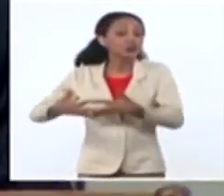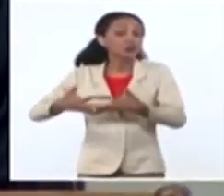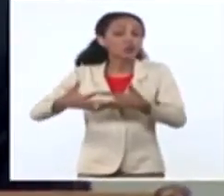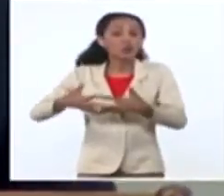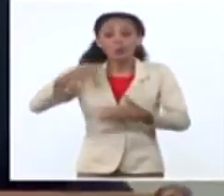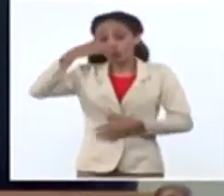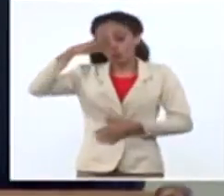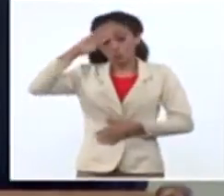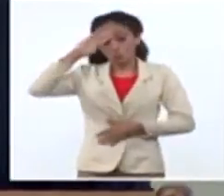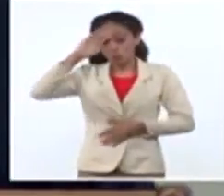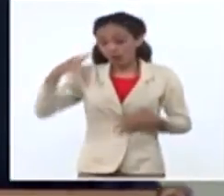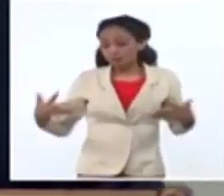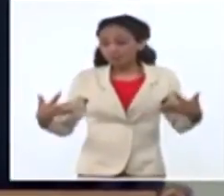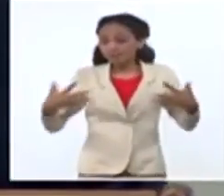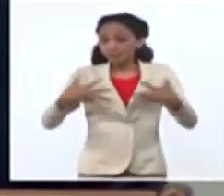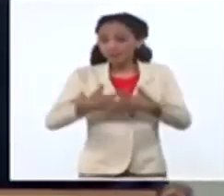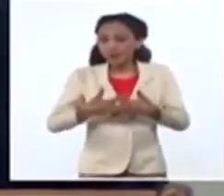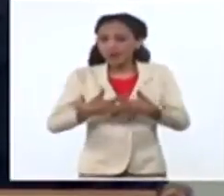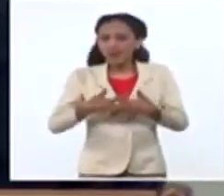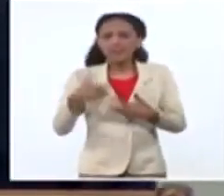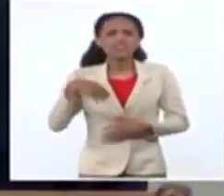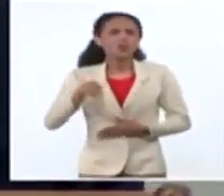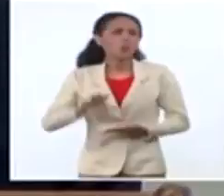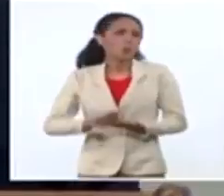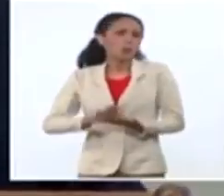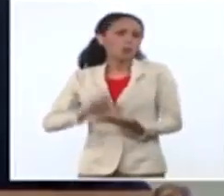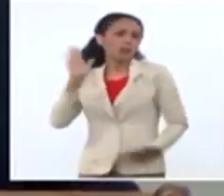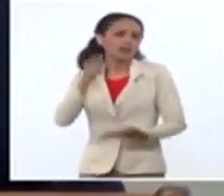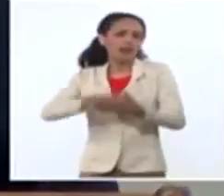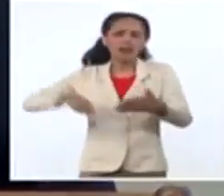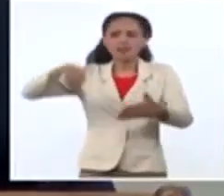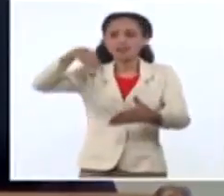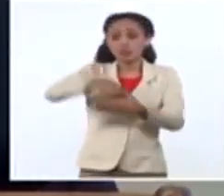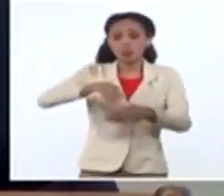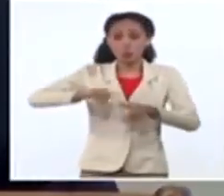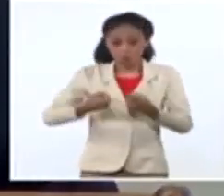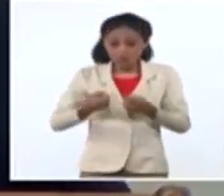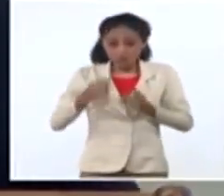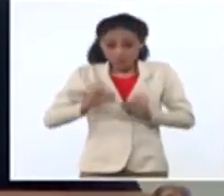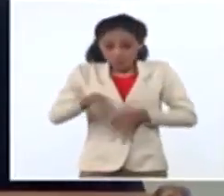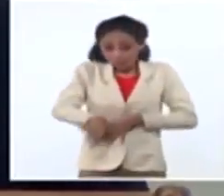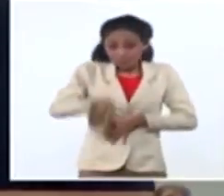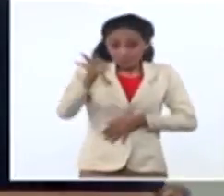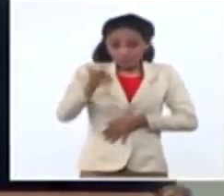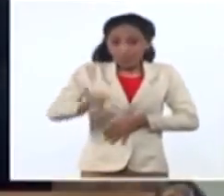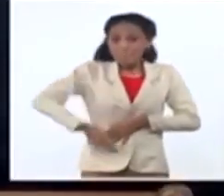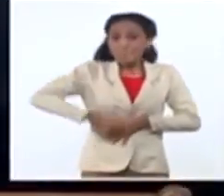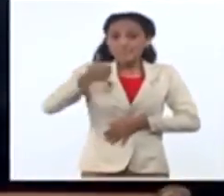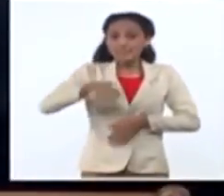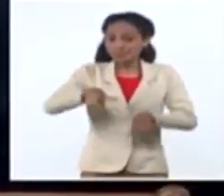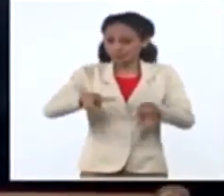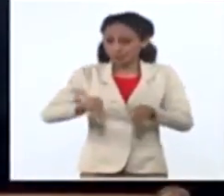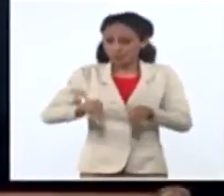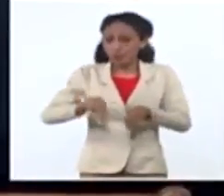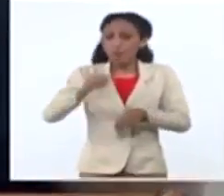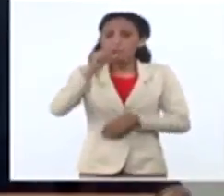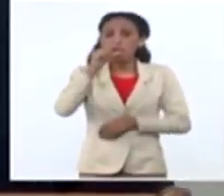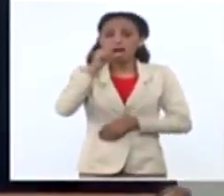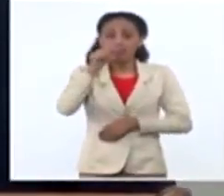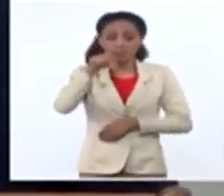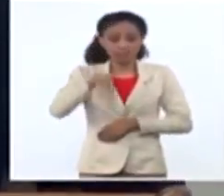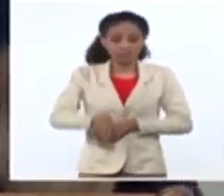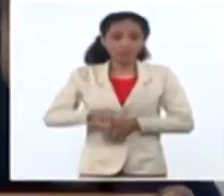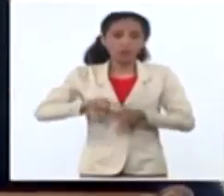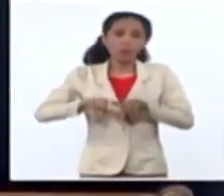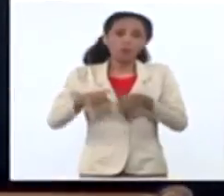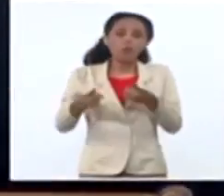programa y promesas electorales con la que se eligió al presidente Biden, por el concepto de